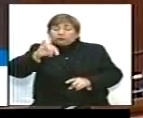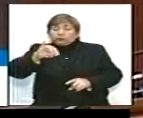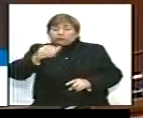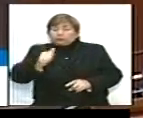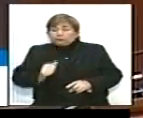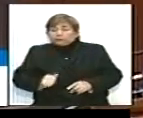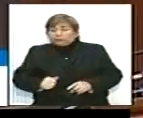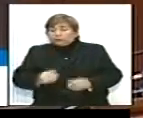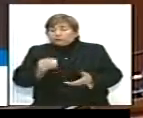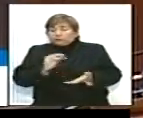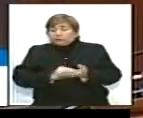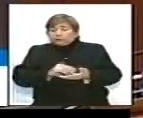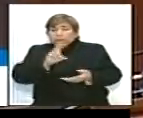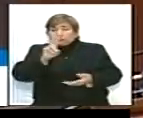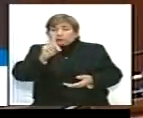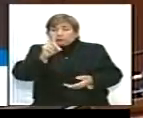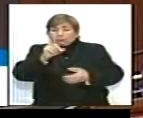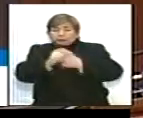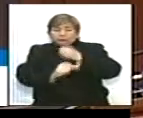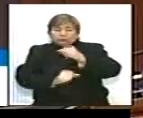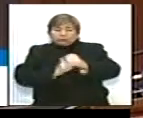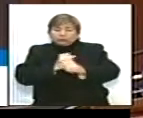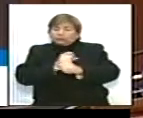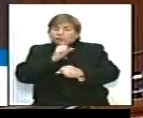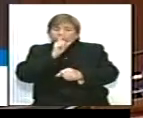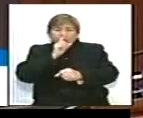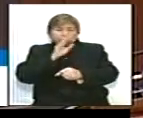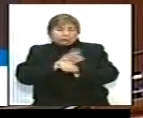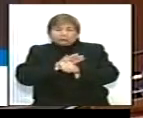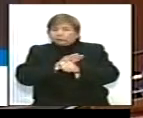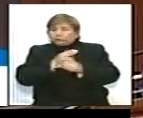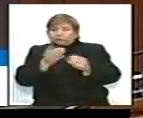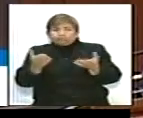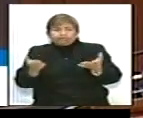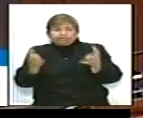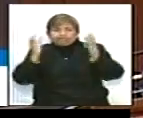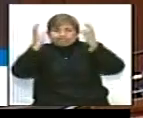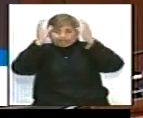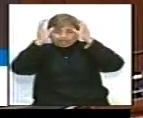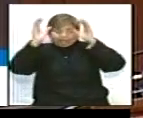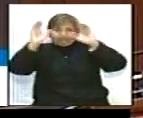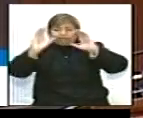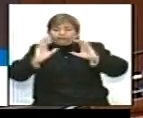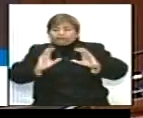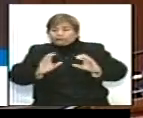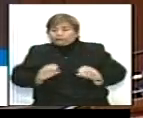Angorraju, que más de 21 años no cumplen con ese convenio.